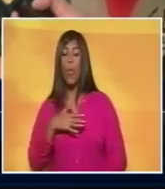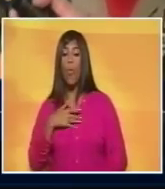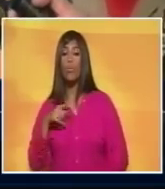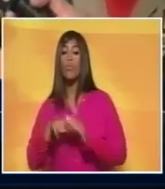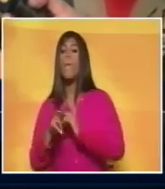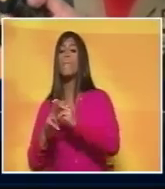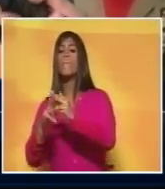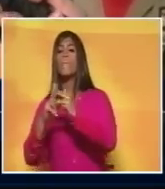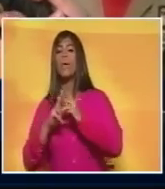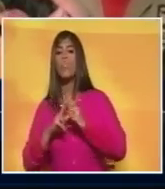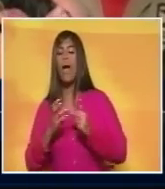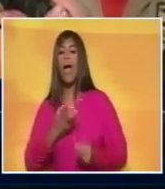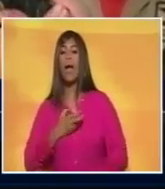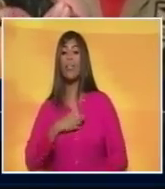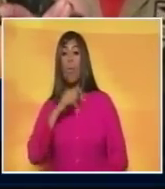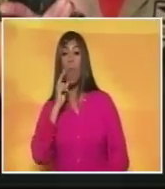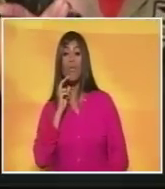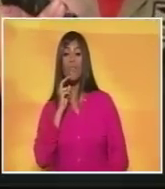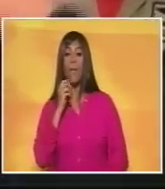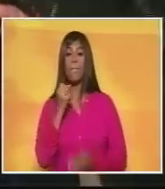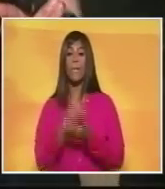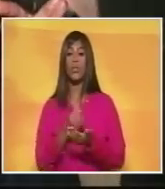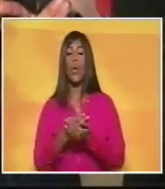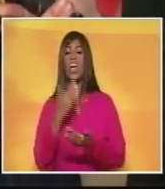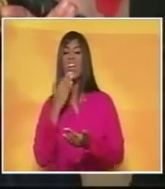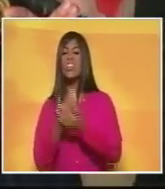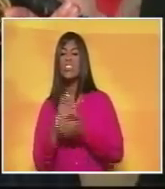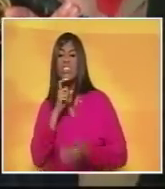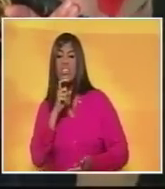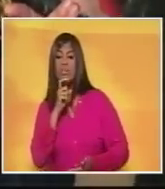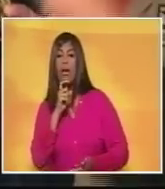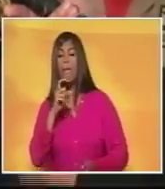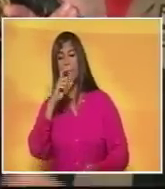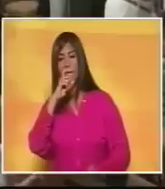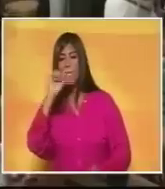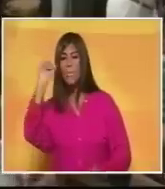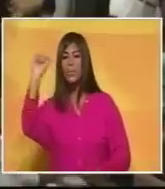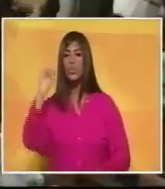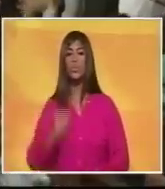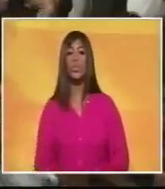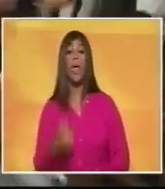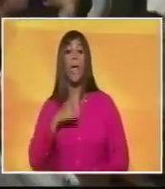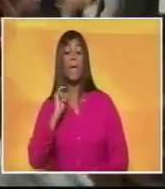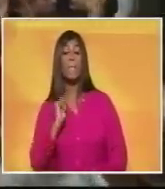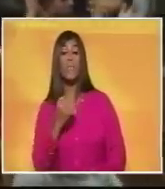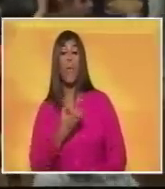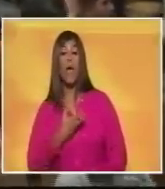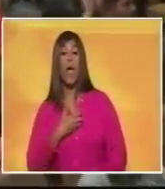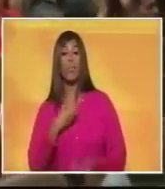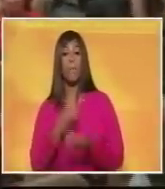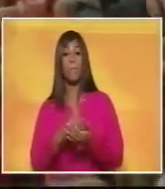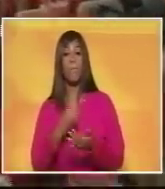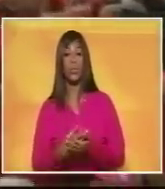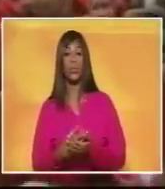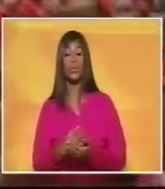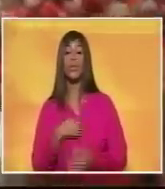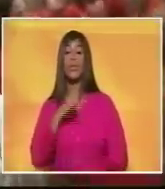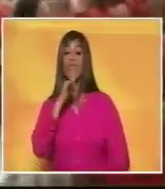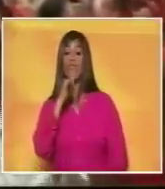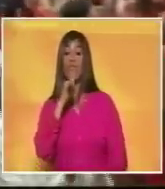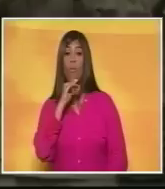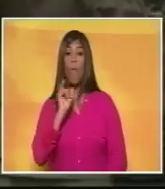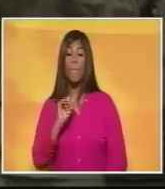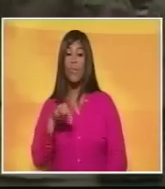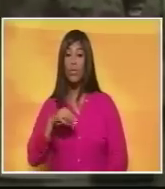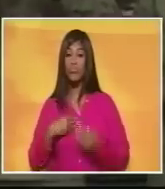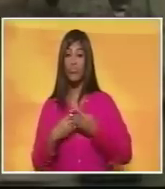de un microcrédito de la Alcaldía Bolivariana de Maturín. ¿Gracias a quién? A Nicolás Maduro Moro, que nos envía los recursos. El alcalde de Maturín, Wilfredo Ordaz, informó que